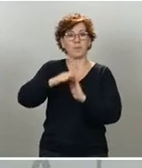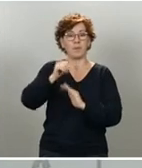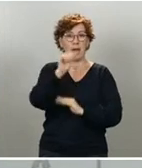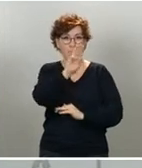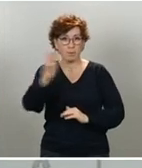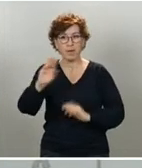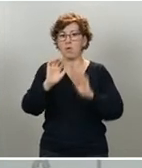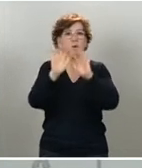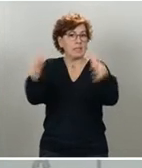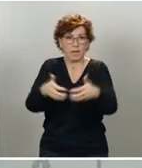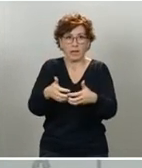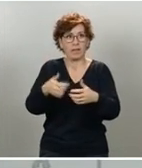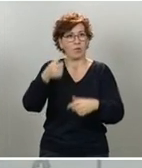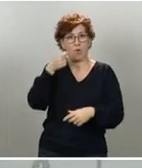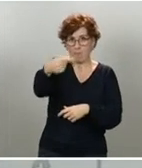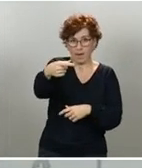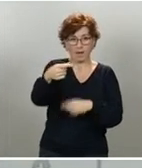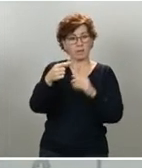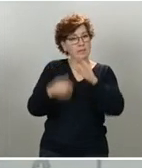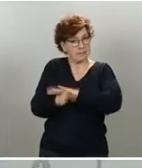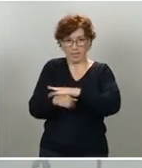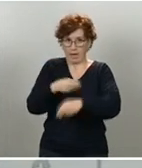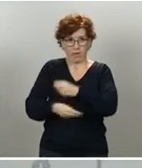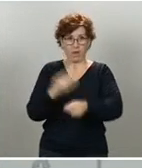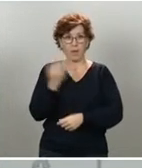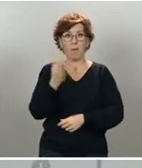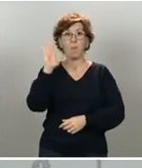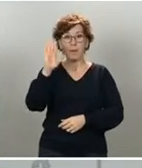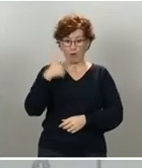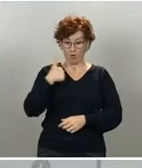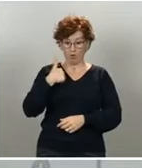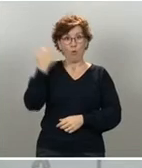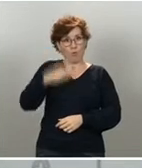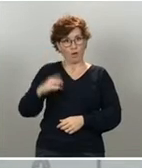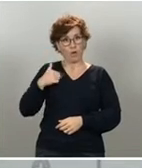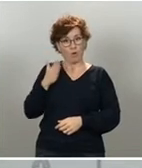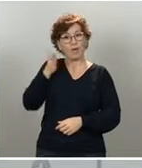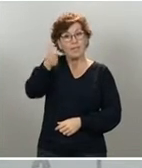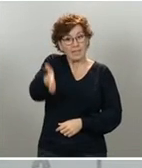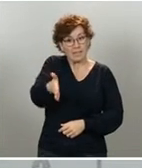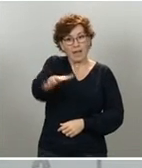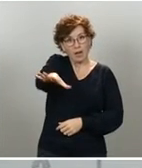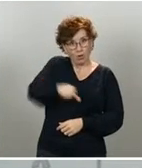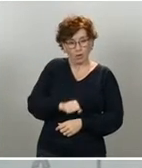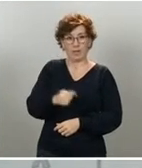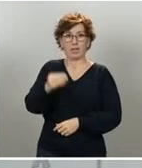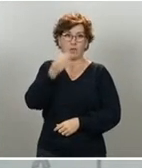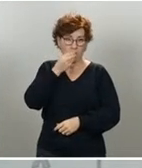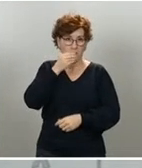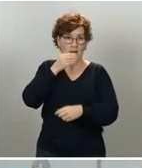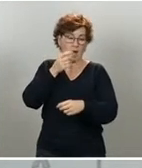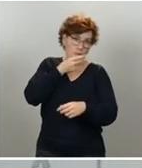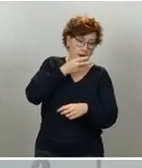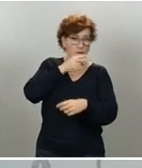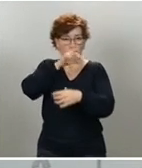correo electrónico, pero se podrá ir a coger la comida al restaurante o a la cafetería directamente. También vamos a